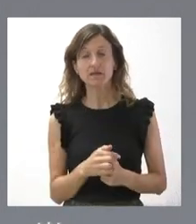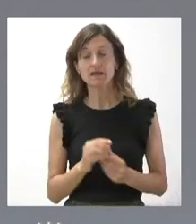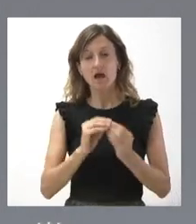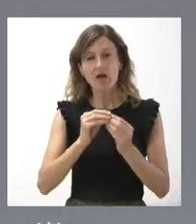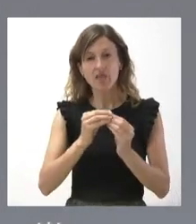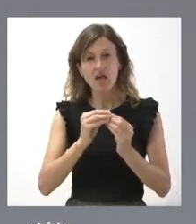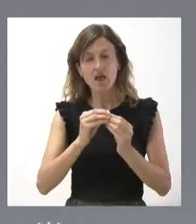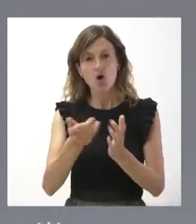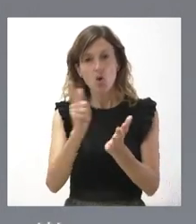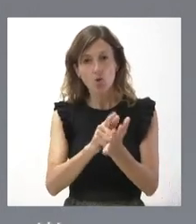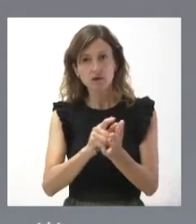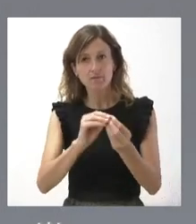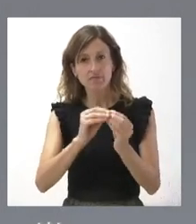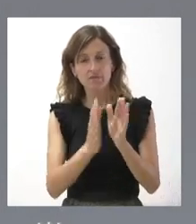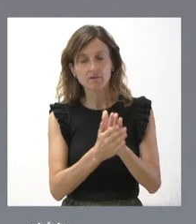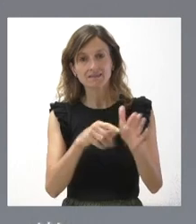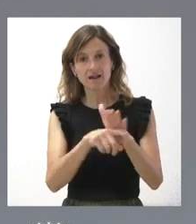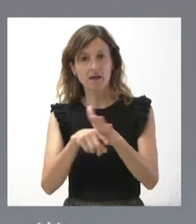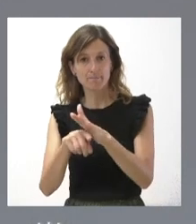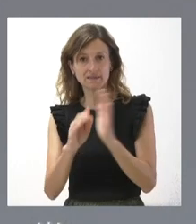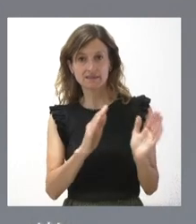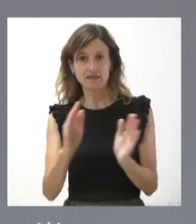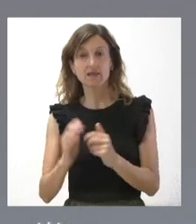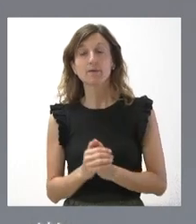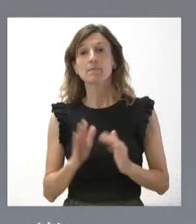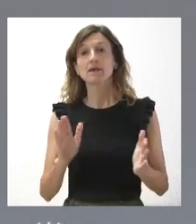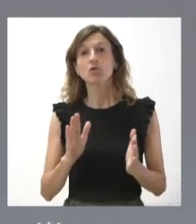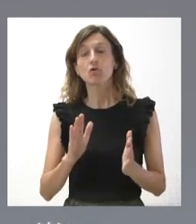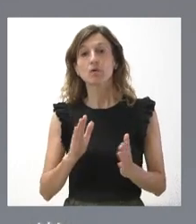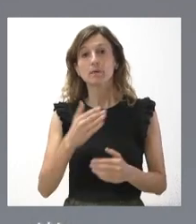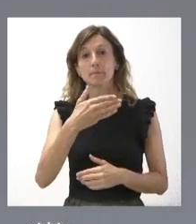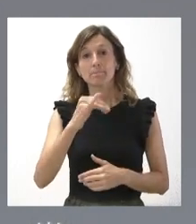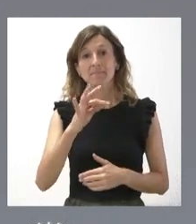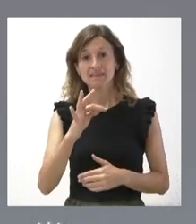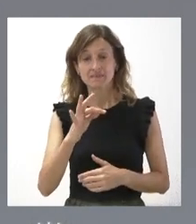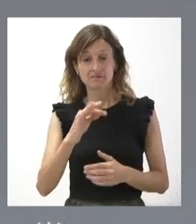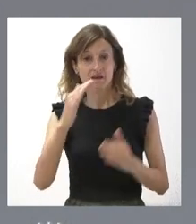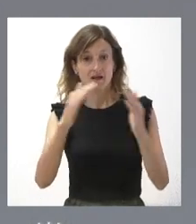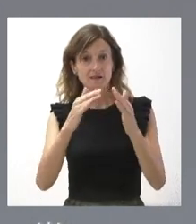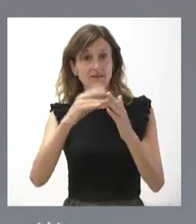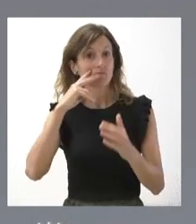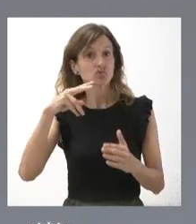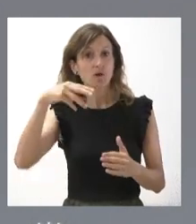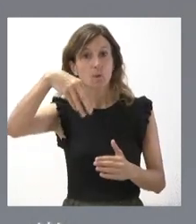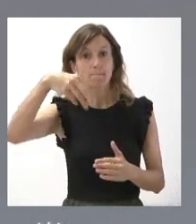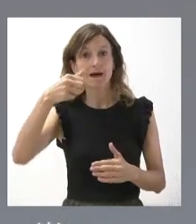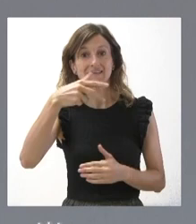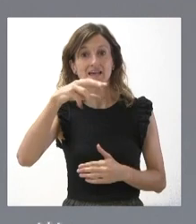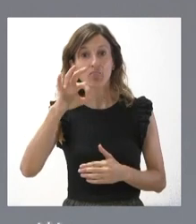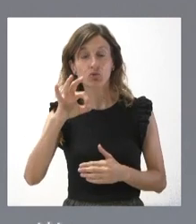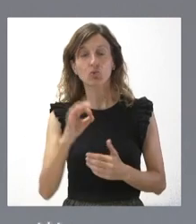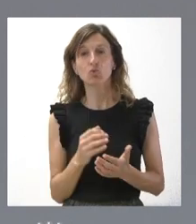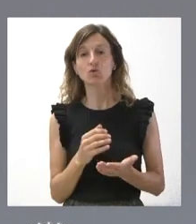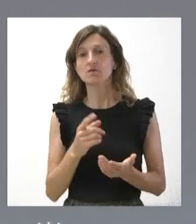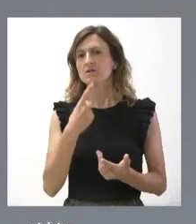pues tiene su trámite. Pero la declaración de BID de la Casa Museo Antonio Machado no tendrá